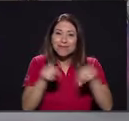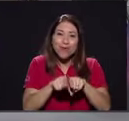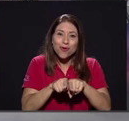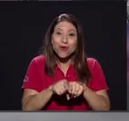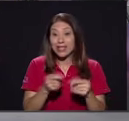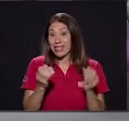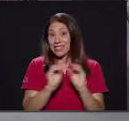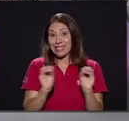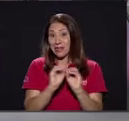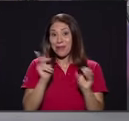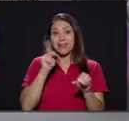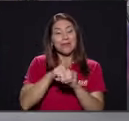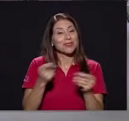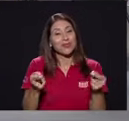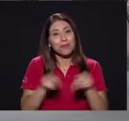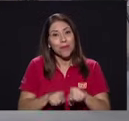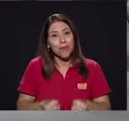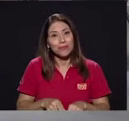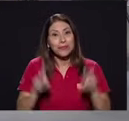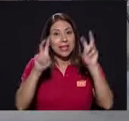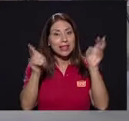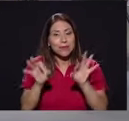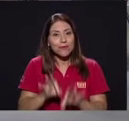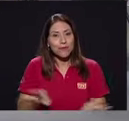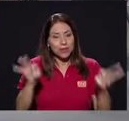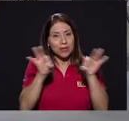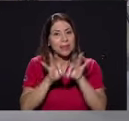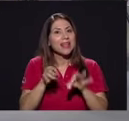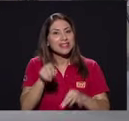y menos sin participación. Por eso que este es un tema fundamental.